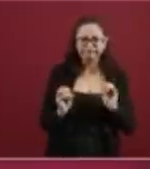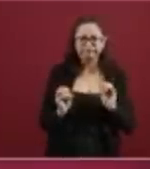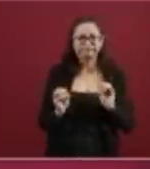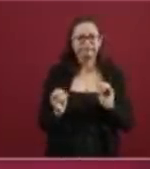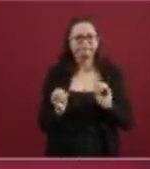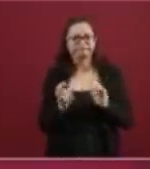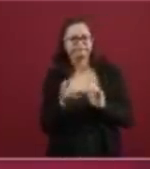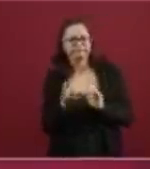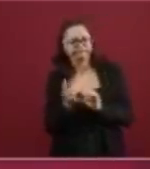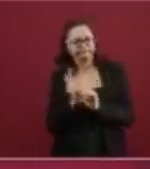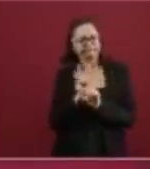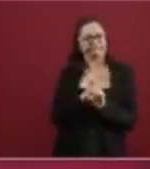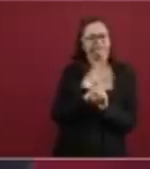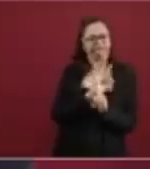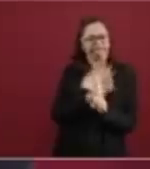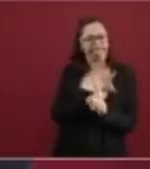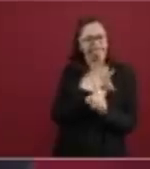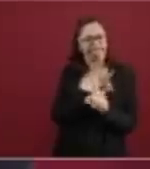achichincles,